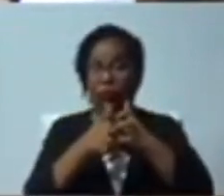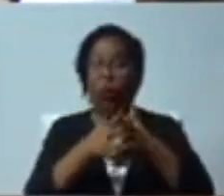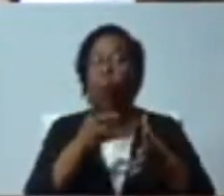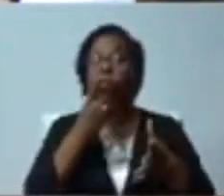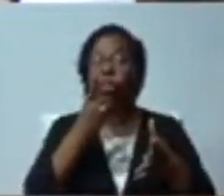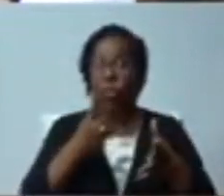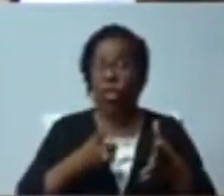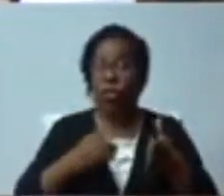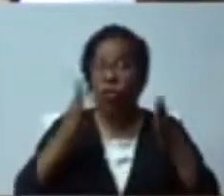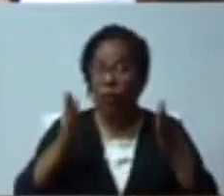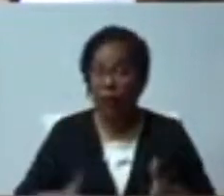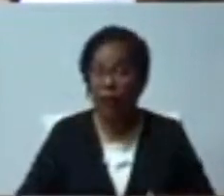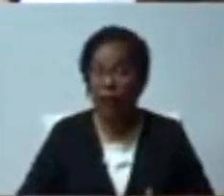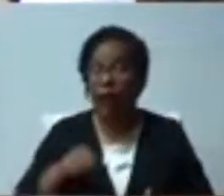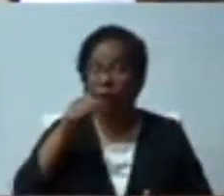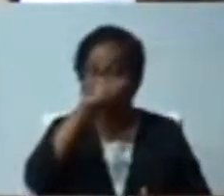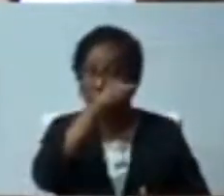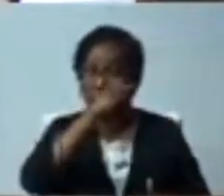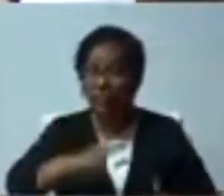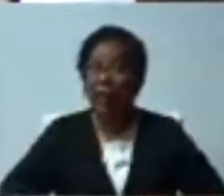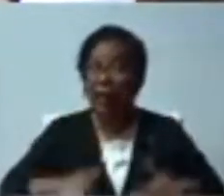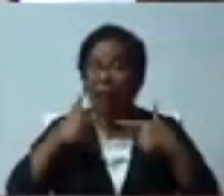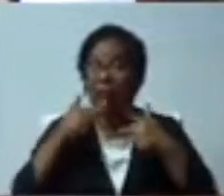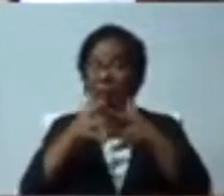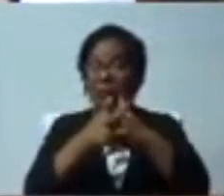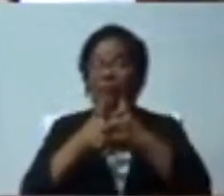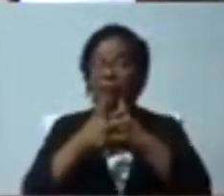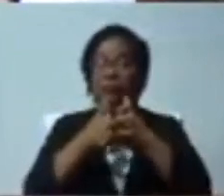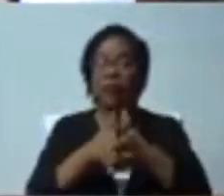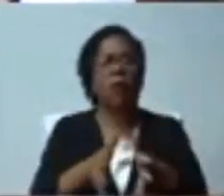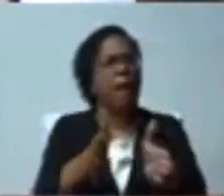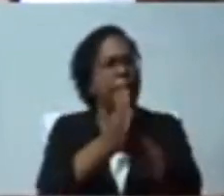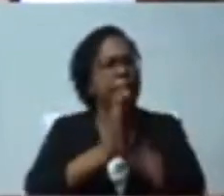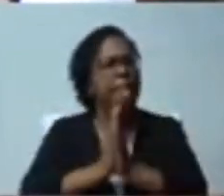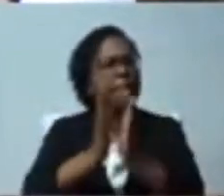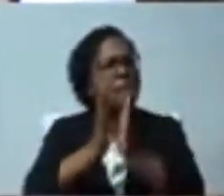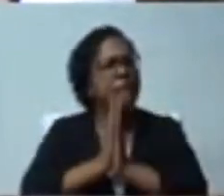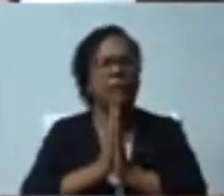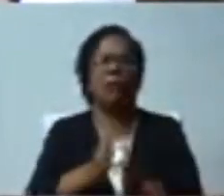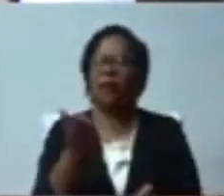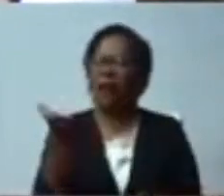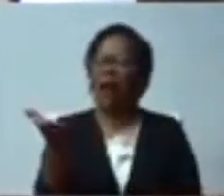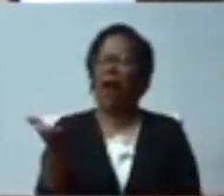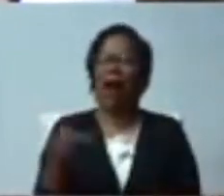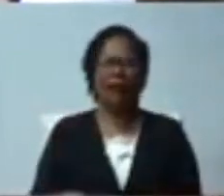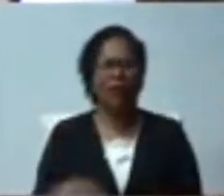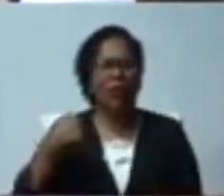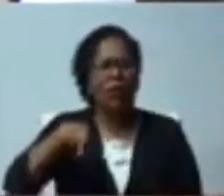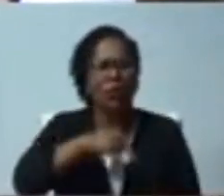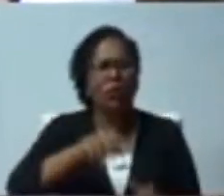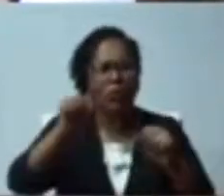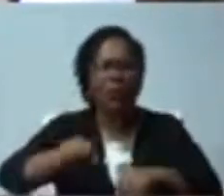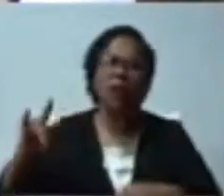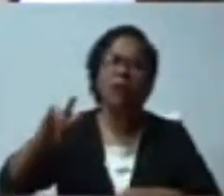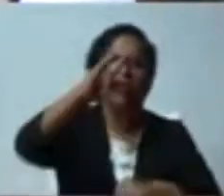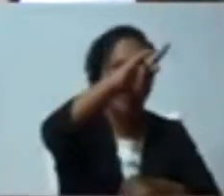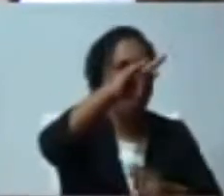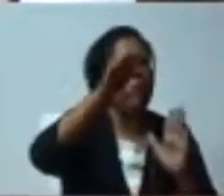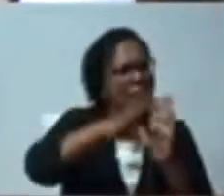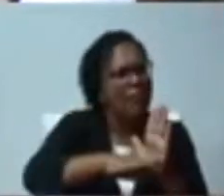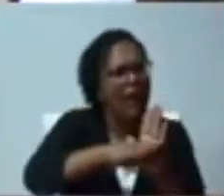nos reclaman a nosotros que tomemos medidas para abaratar los costos de la